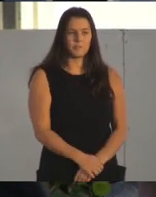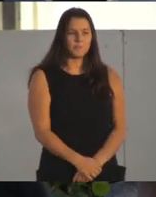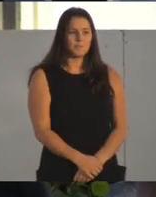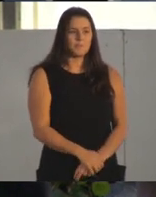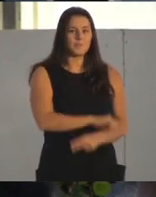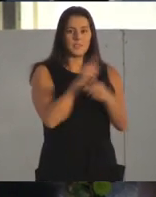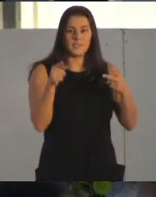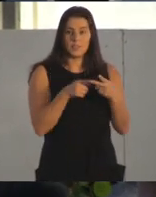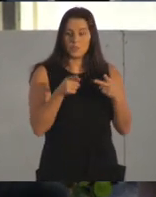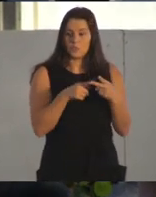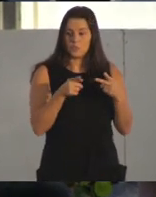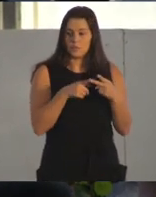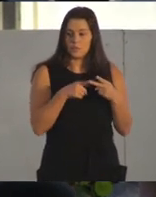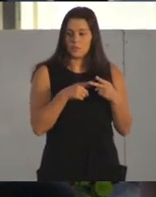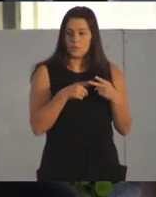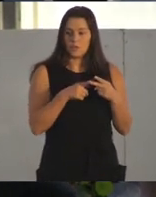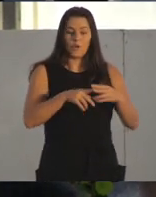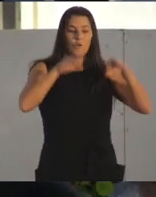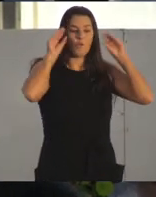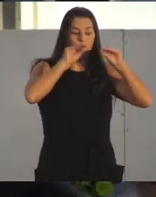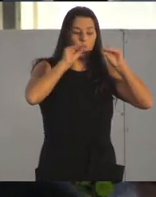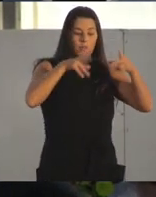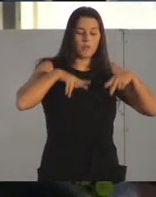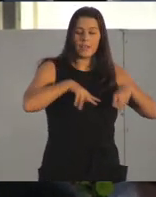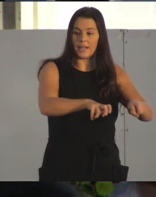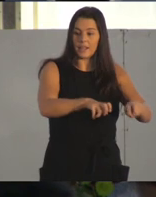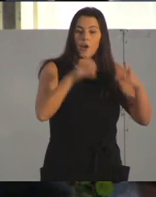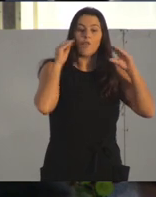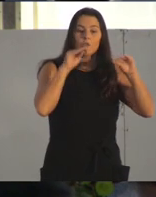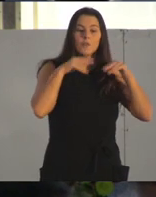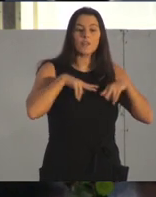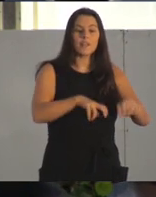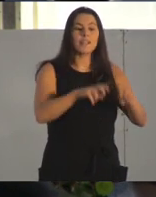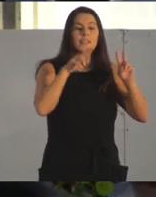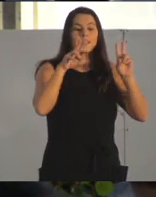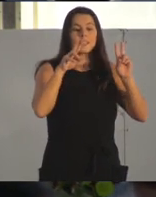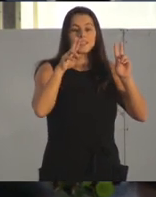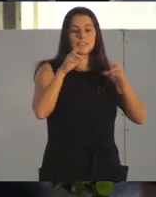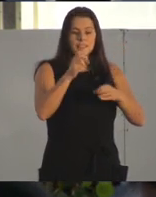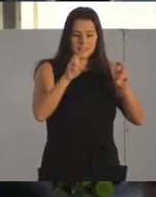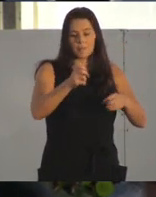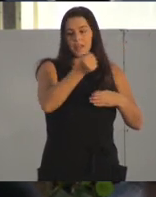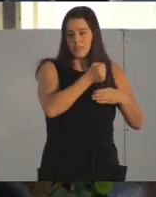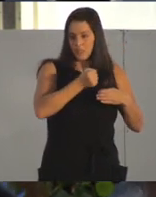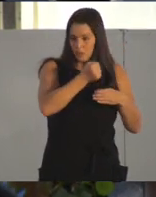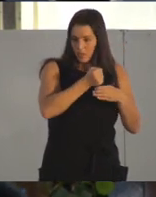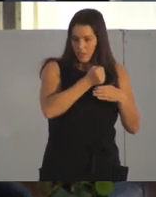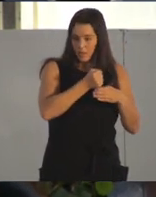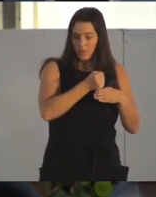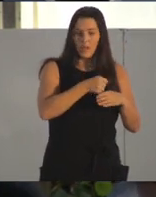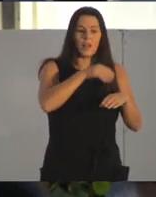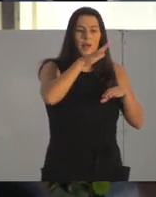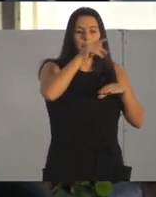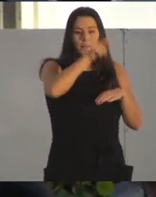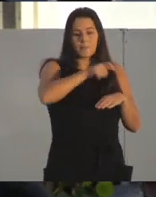Segundo paso sería realizar una formación inicial. Una formación inicial sobre texturizados a todas aquellas personas de los